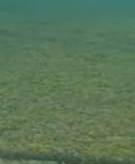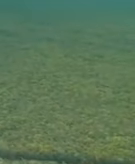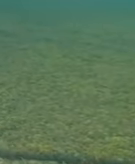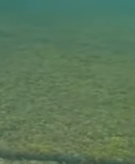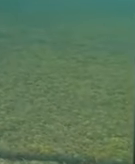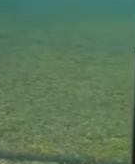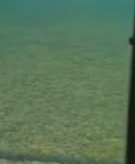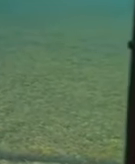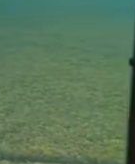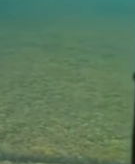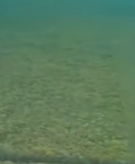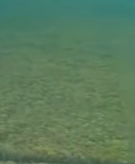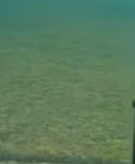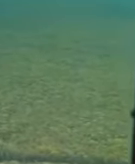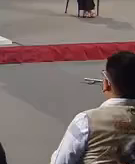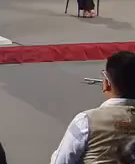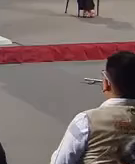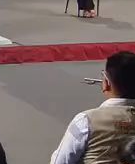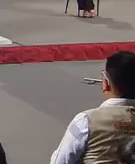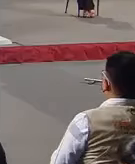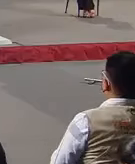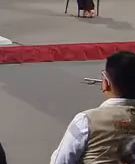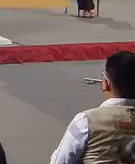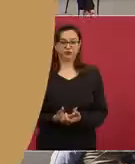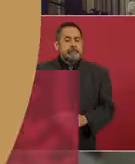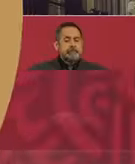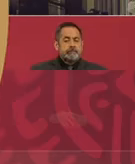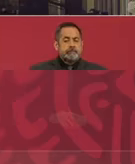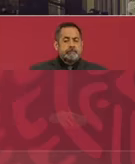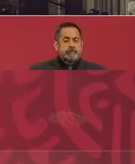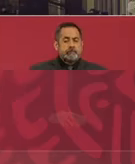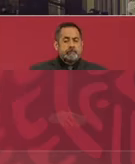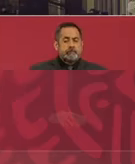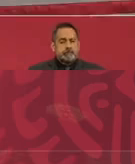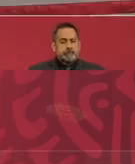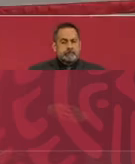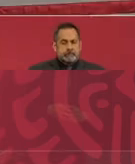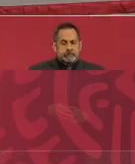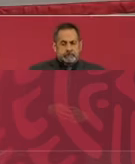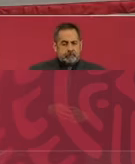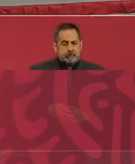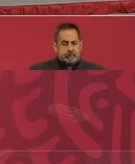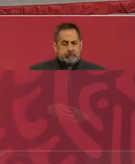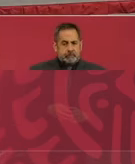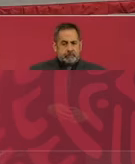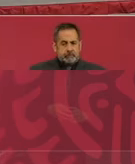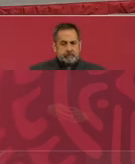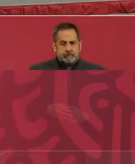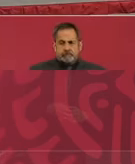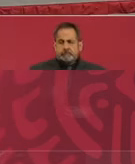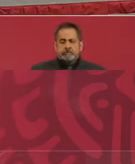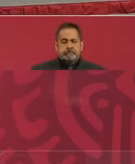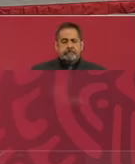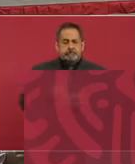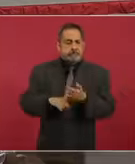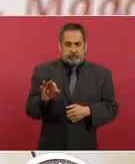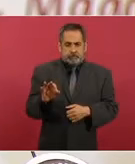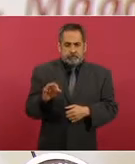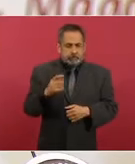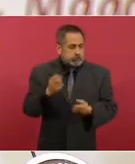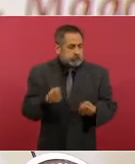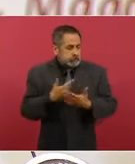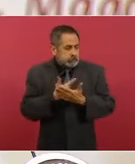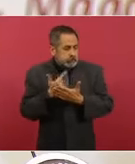moral, el doble discurso. El secretario de Salud, Jorge Alcocer, y el subsecretario del ramo,